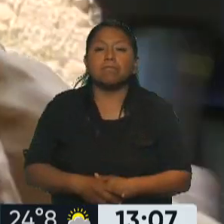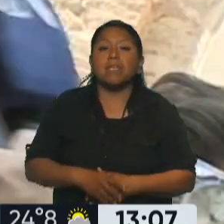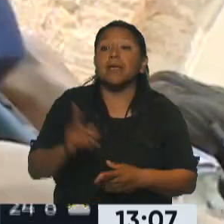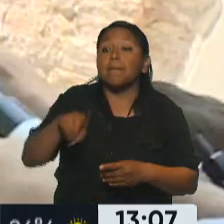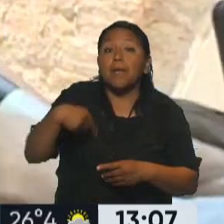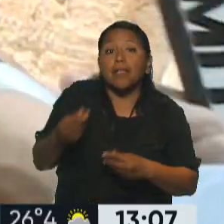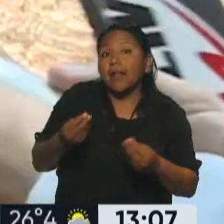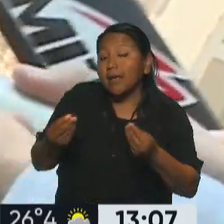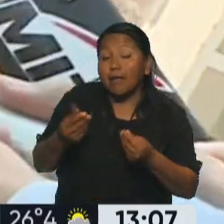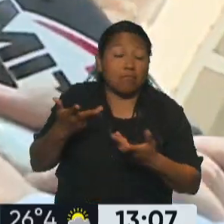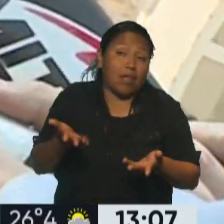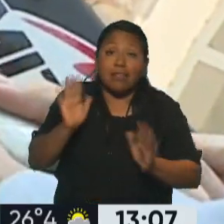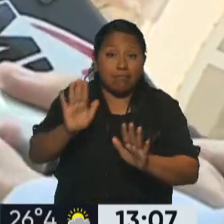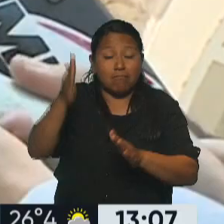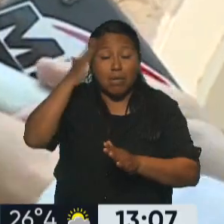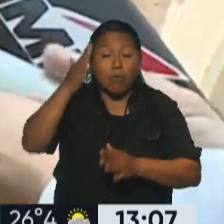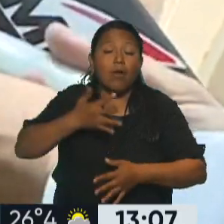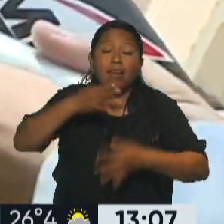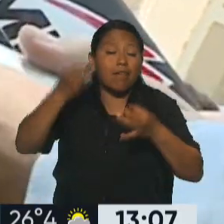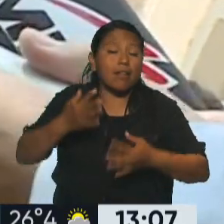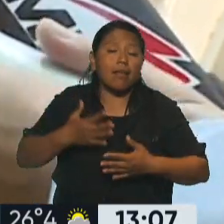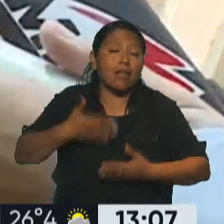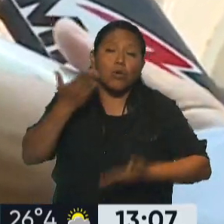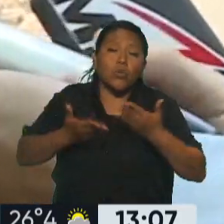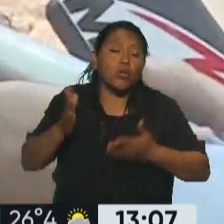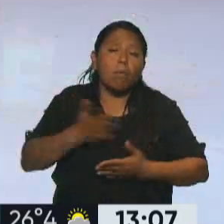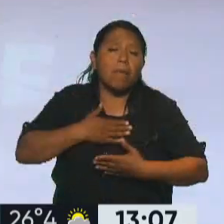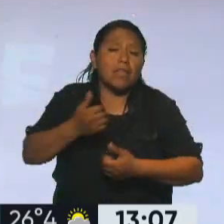¿Cómo puede ser? Memoria, verdad y justicia es un patrimonio de todos los argentinos y no se va a perder, no.